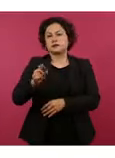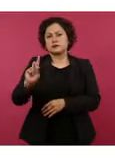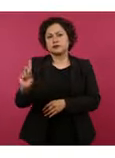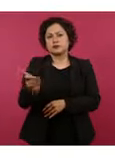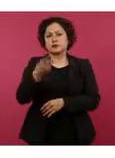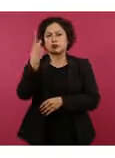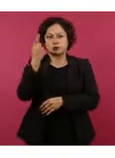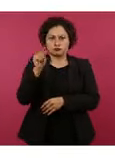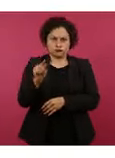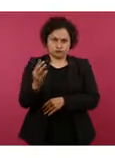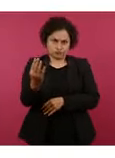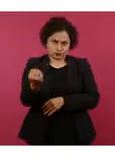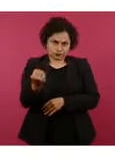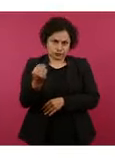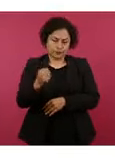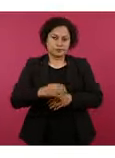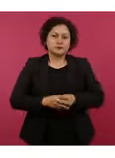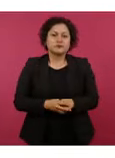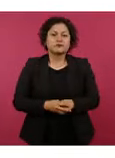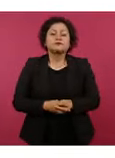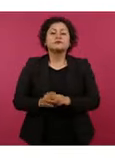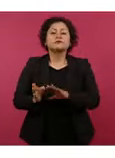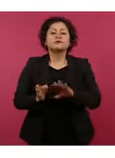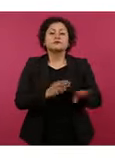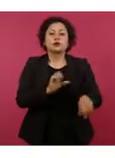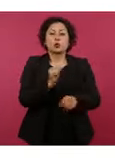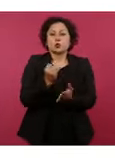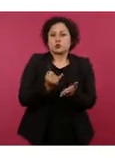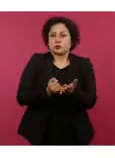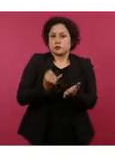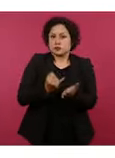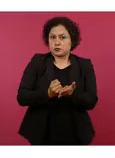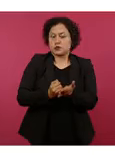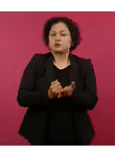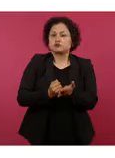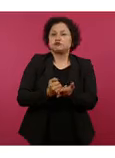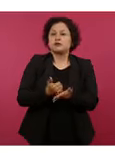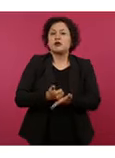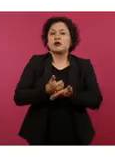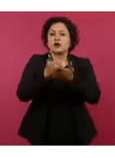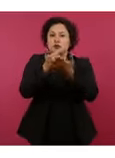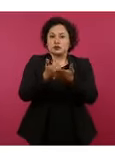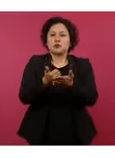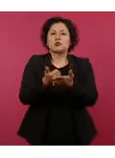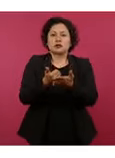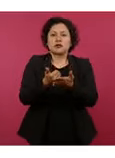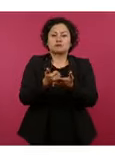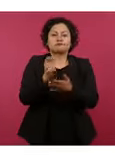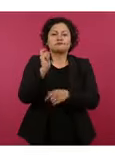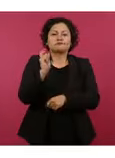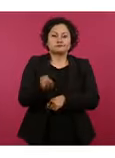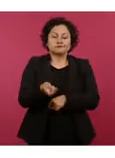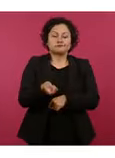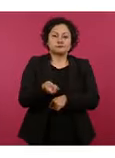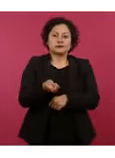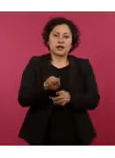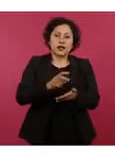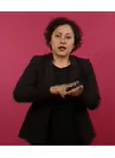$76.09. En el caso de los incentivos fiscales, nos encontramos con que la regular para esta semana tendrá